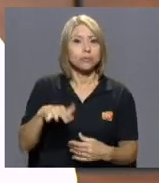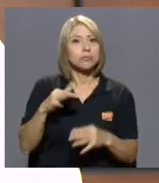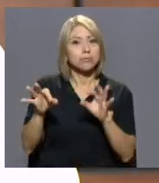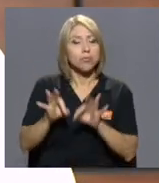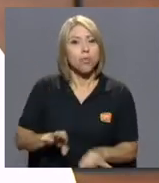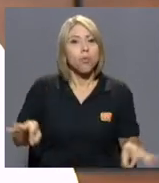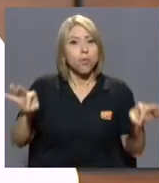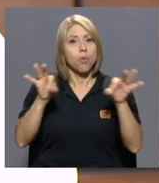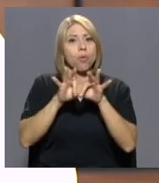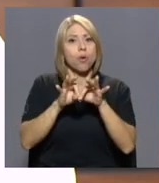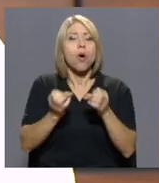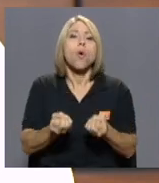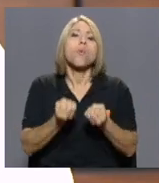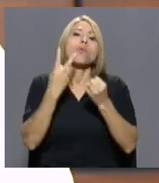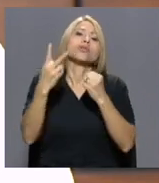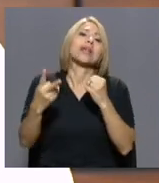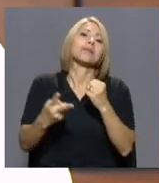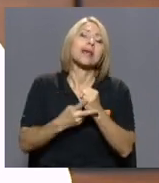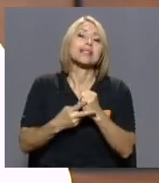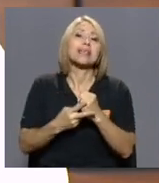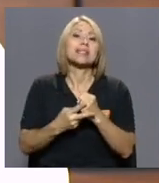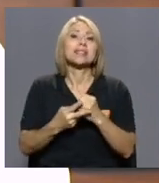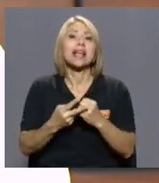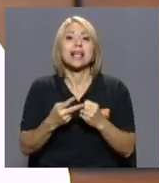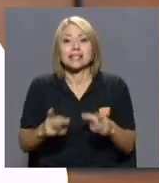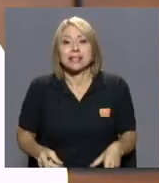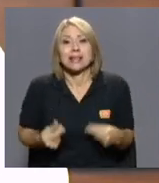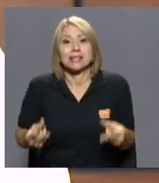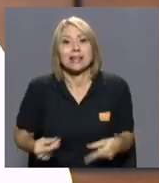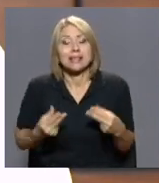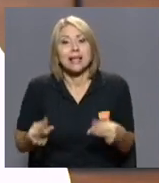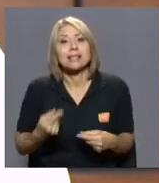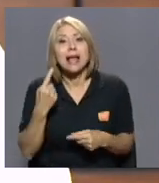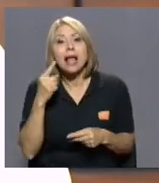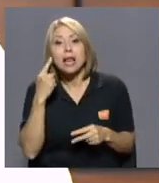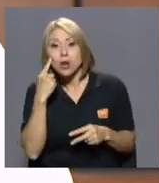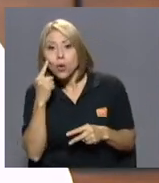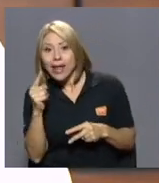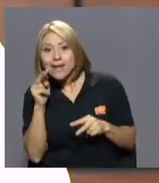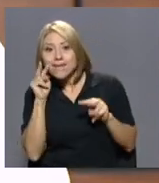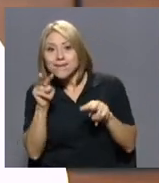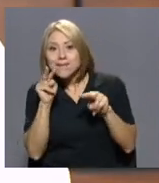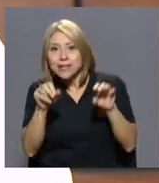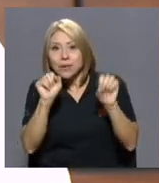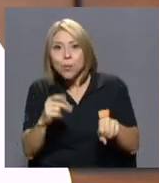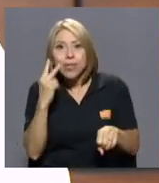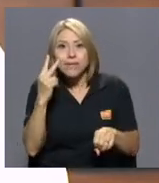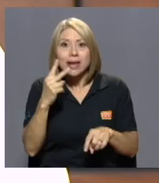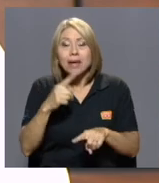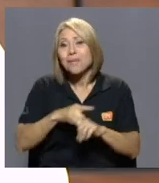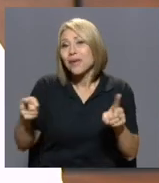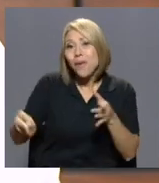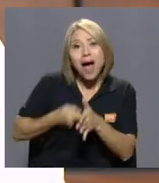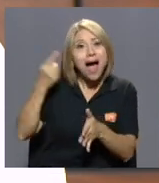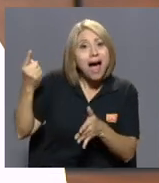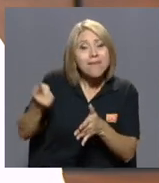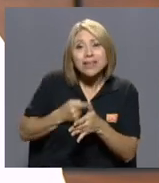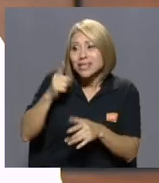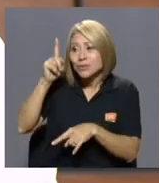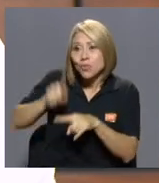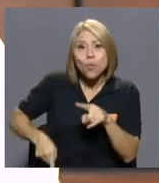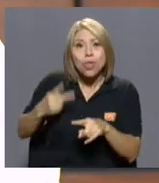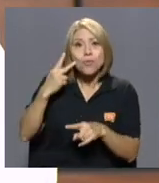se invierte en lo que se puede ver, pero muchas veces no podemos ver ni entender todas las vivencias que lleva una persona y